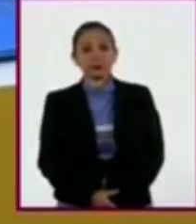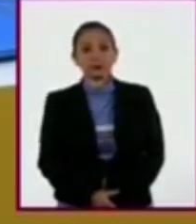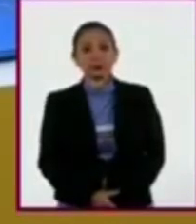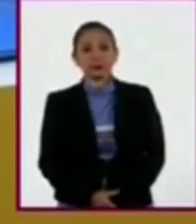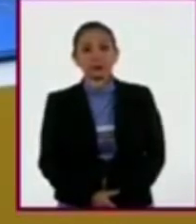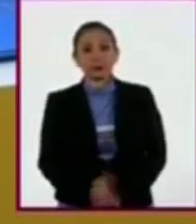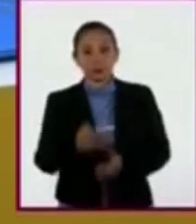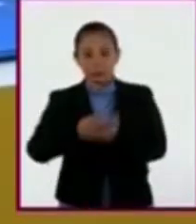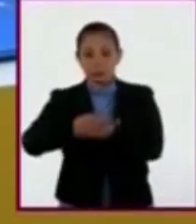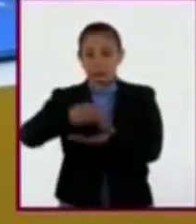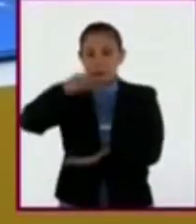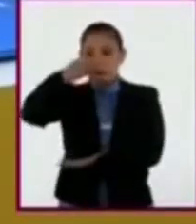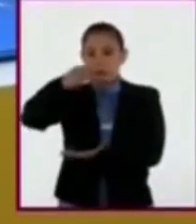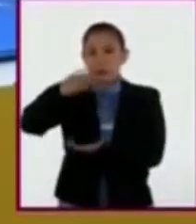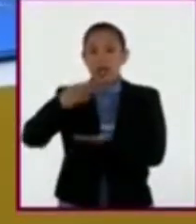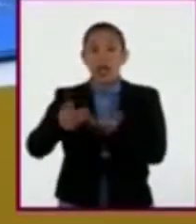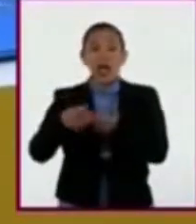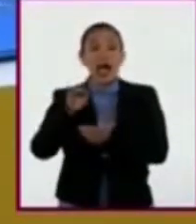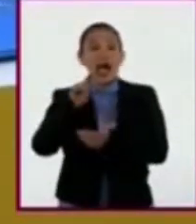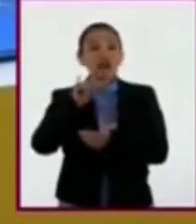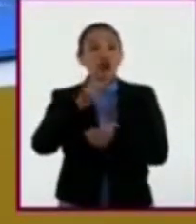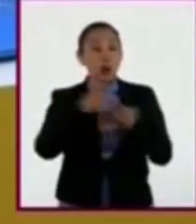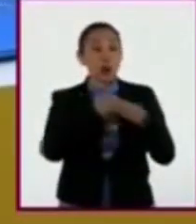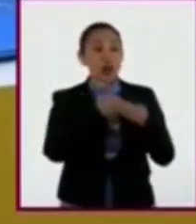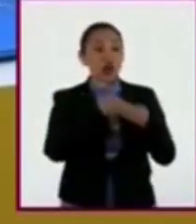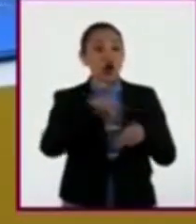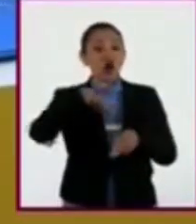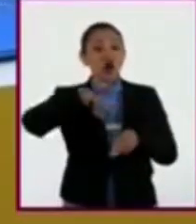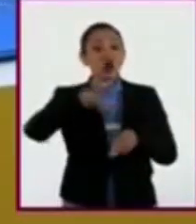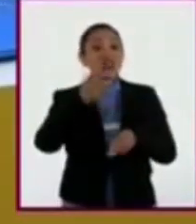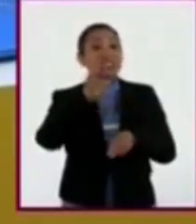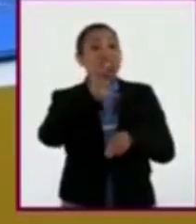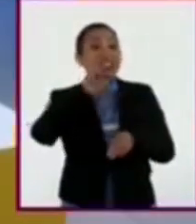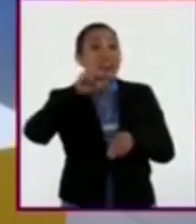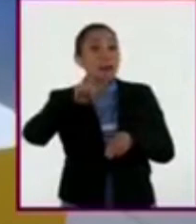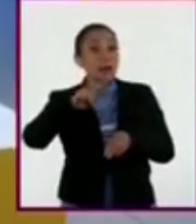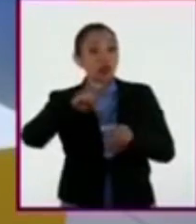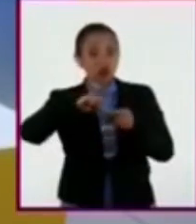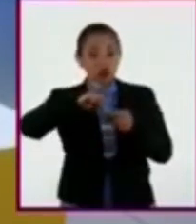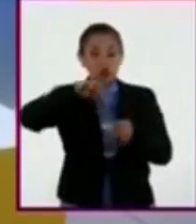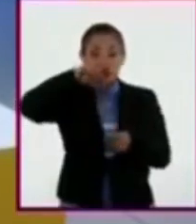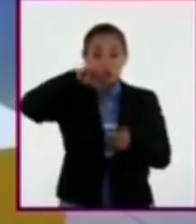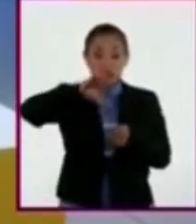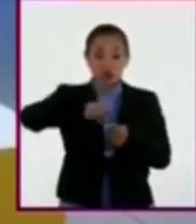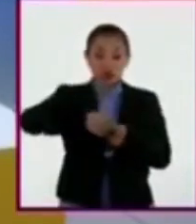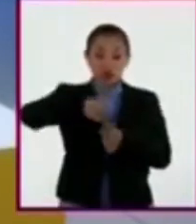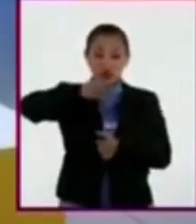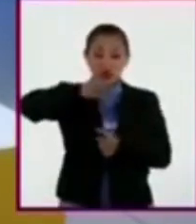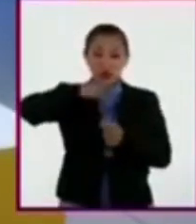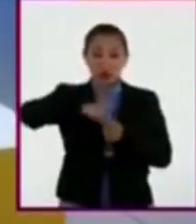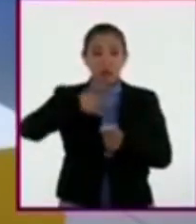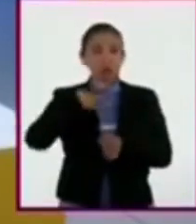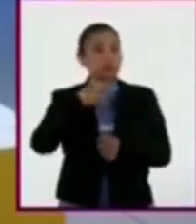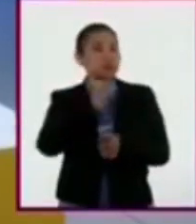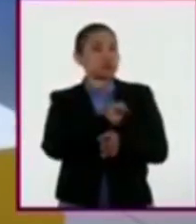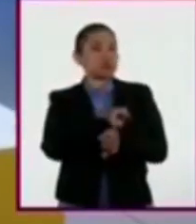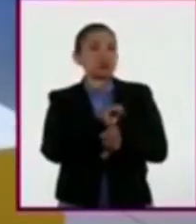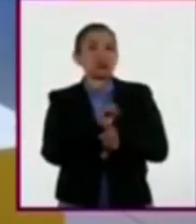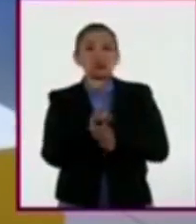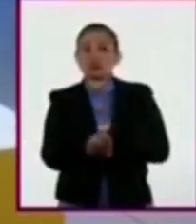Tubo de cartón o plástico de 12 centímetros de largo. Este procedimiento es muy sencillo.